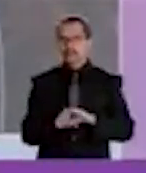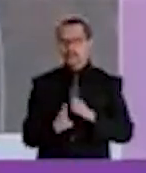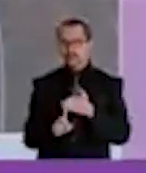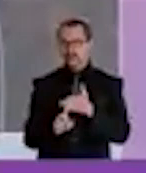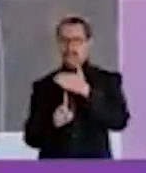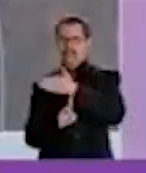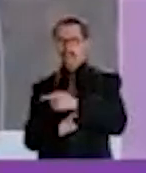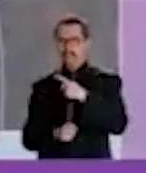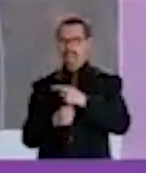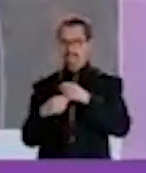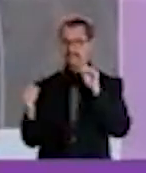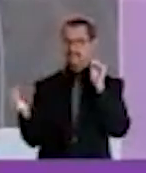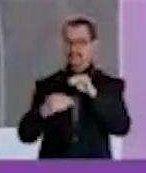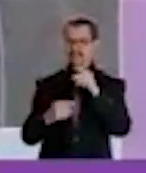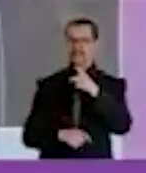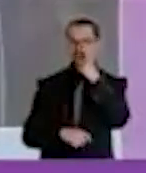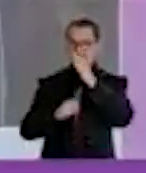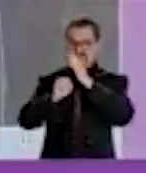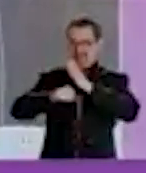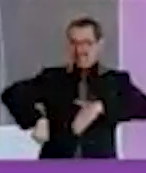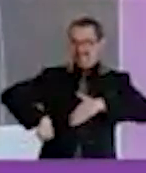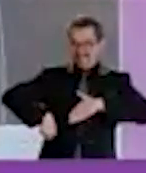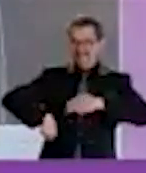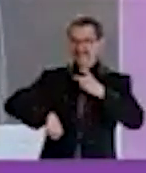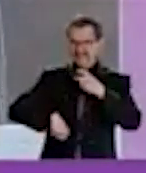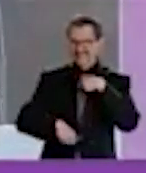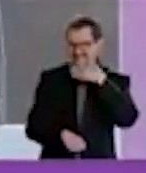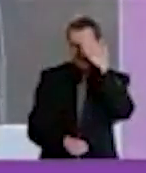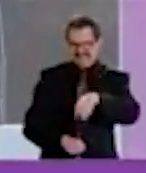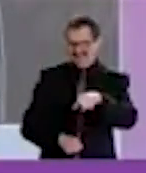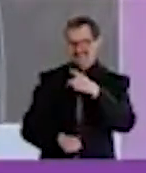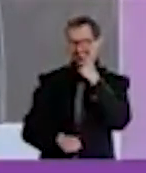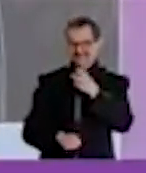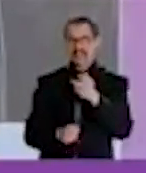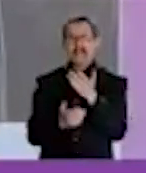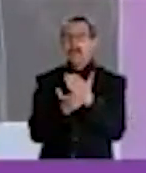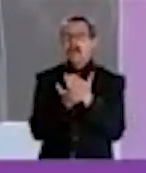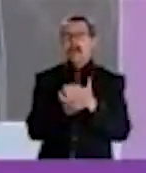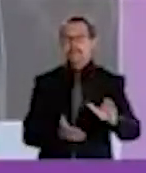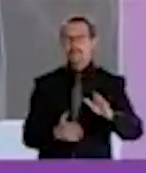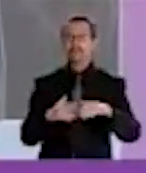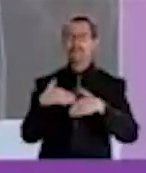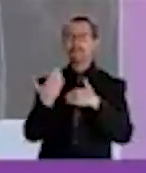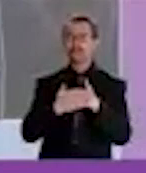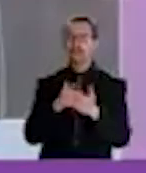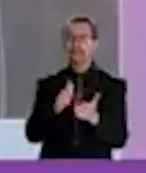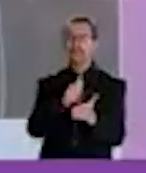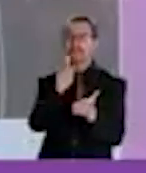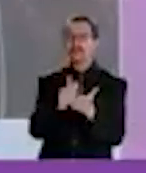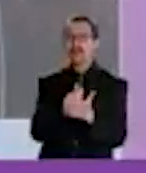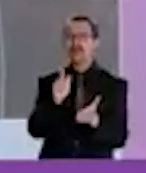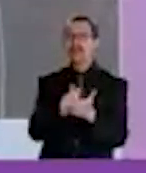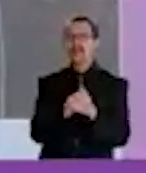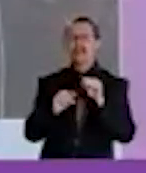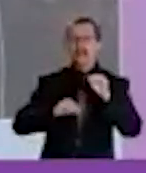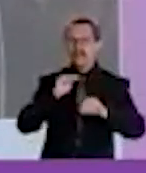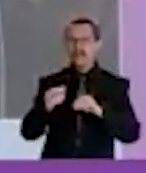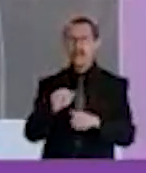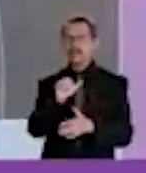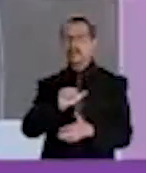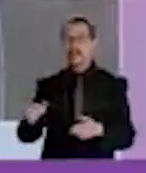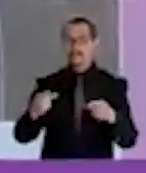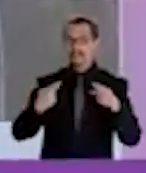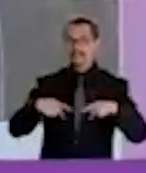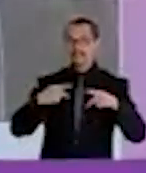pero que pensé estaría dispuesto y por supuesto a legislar no para las personas que se dedican que lucran con